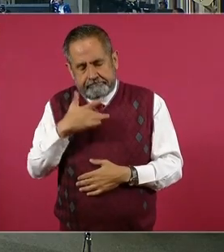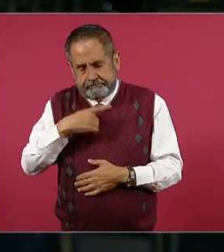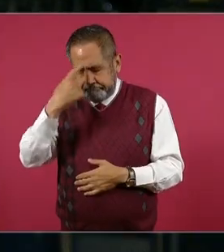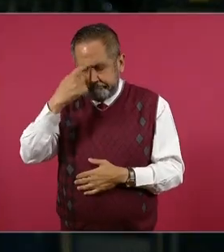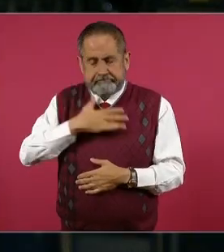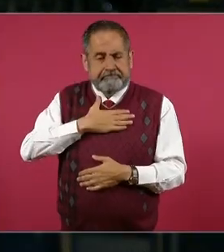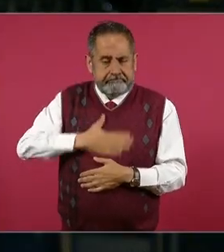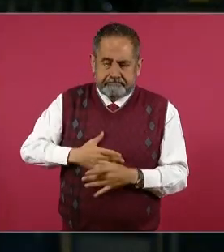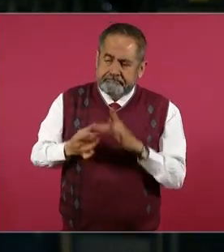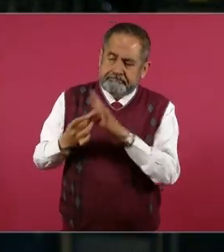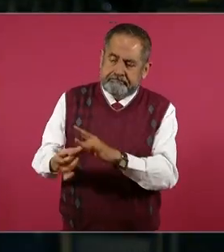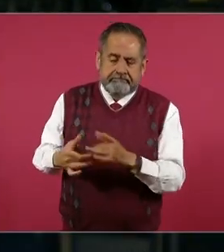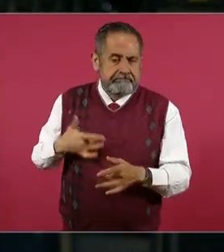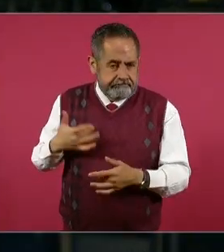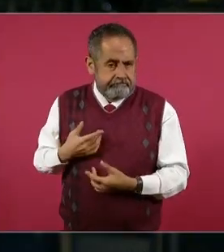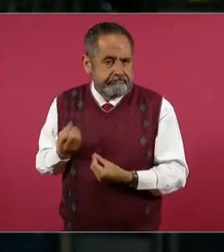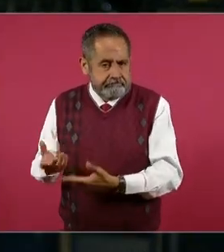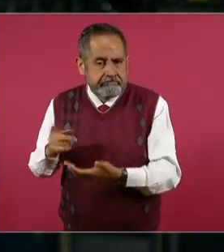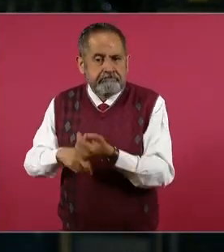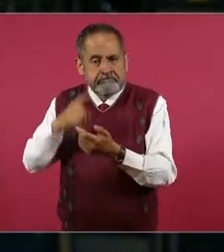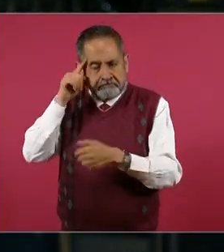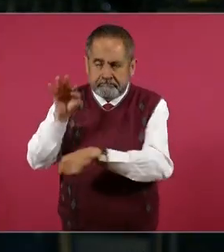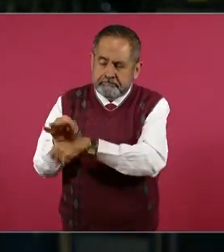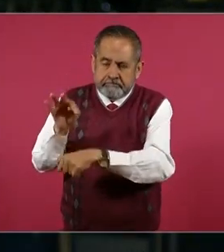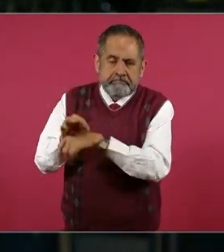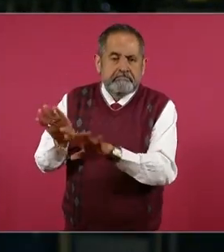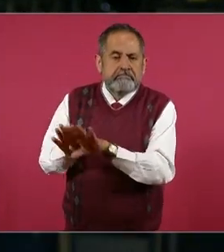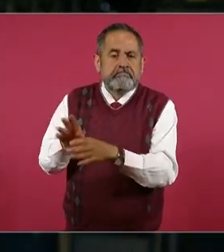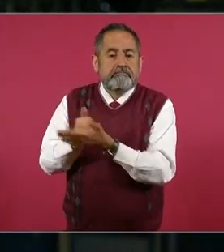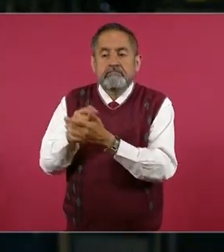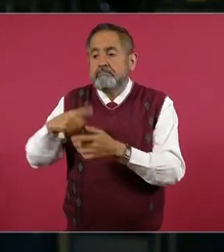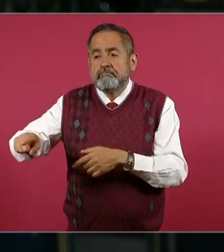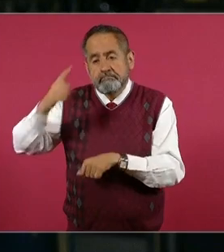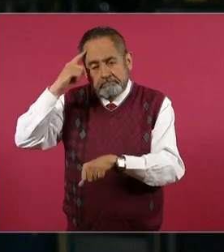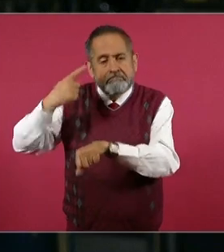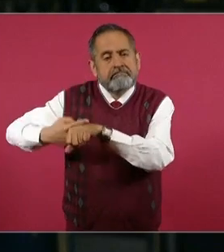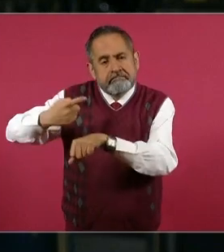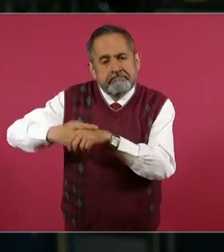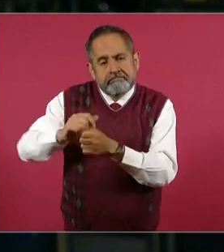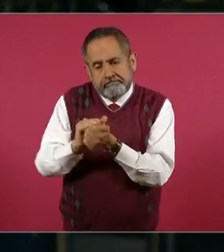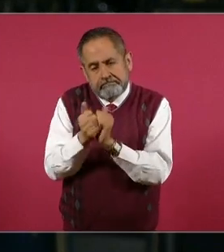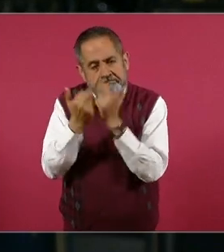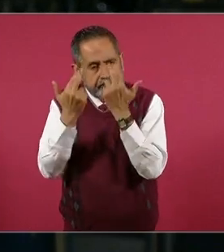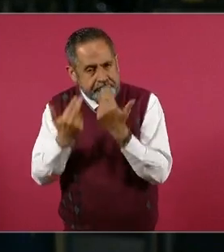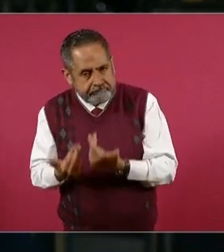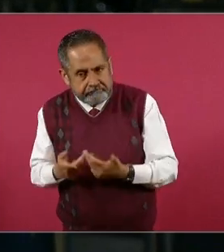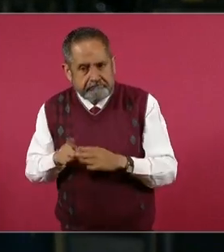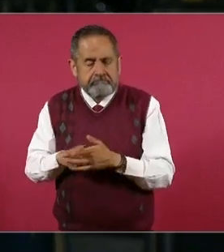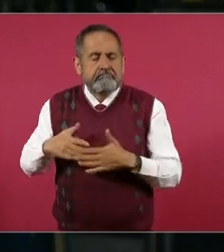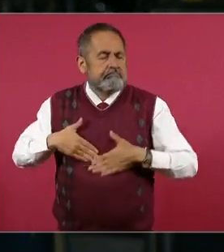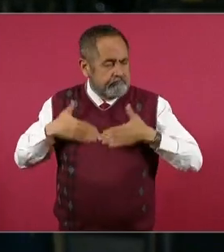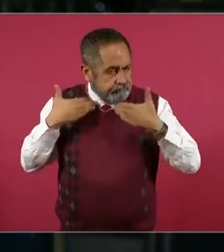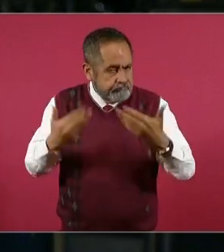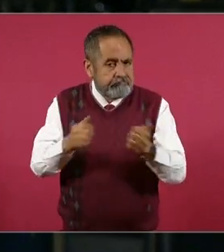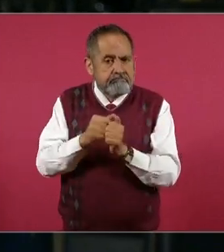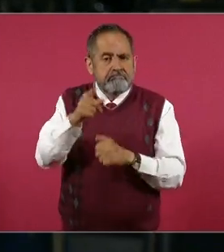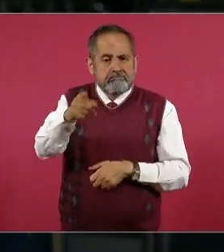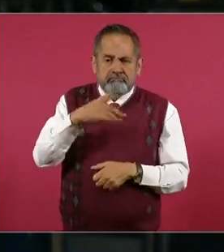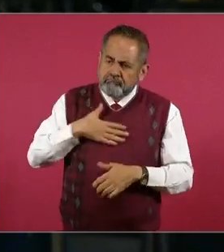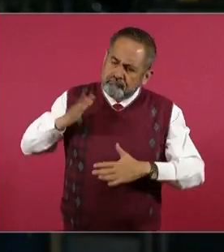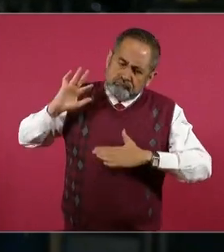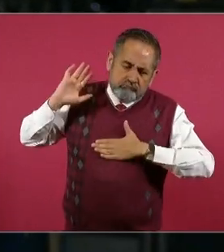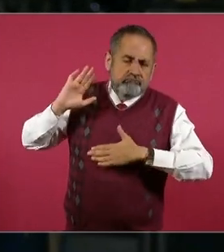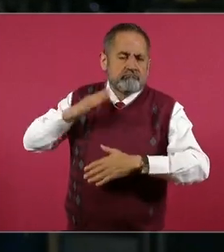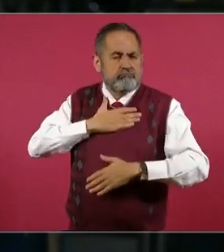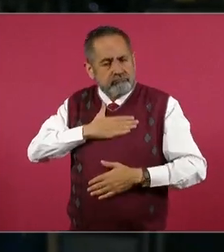humanismo para que intervenga en esta situación que ha causado serios daños a su salud y economía, confía en que su administración, comprometida con la